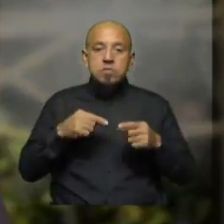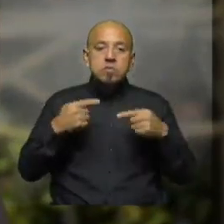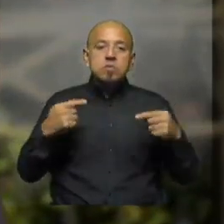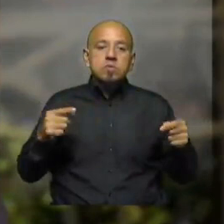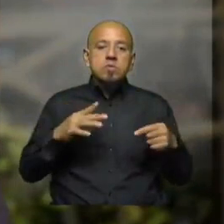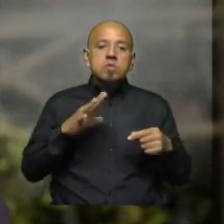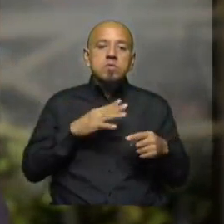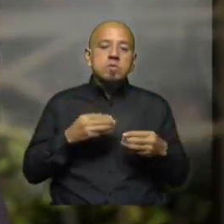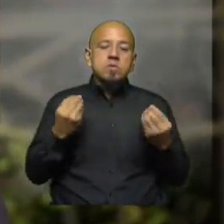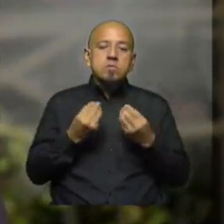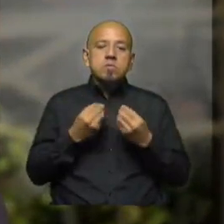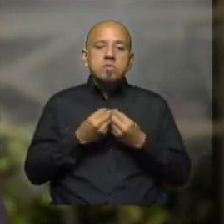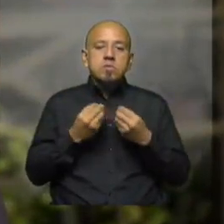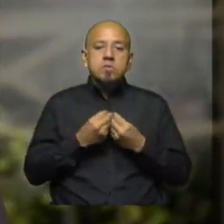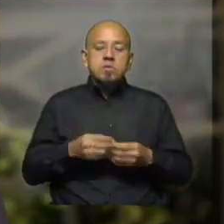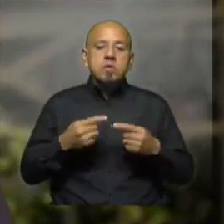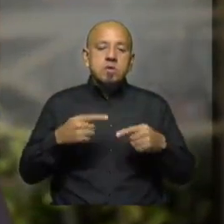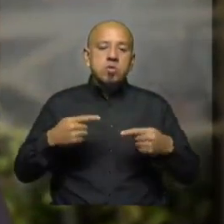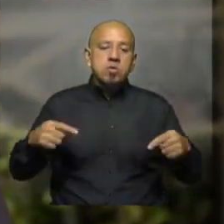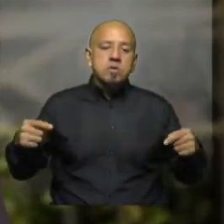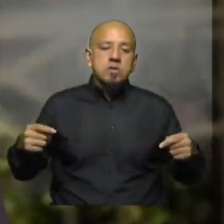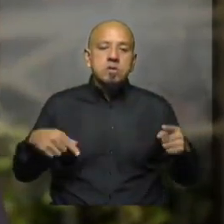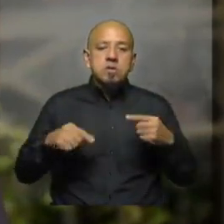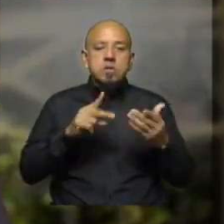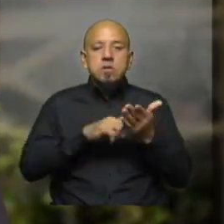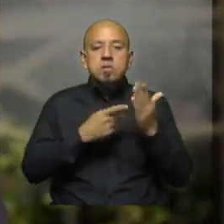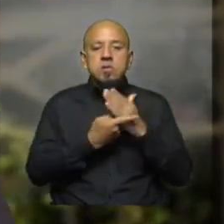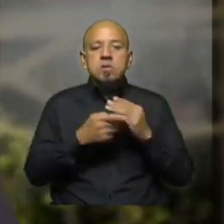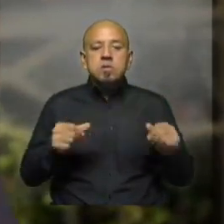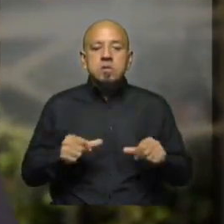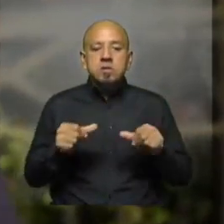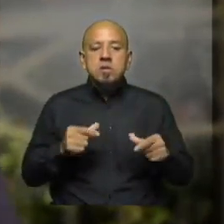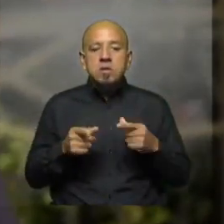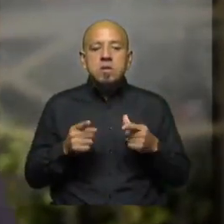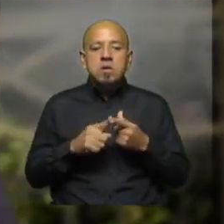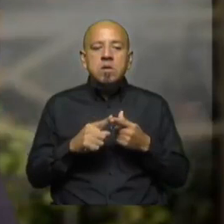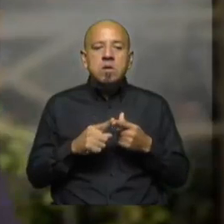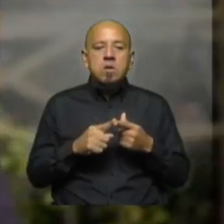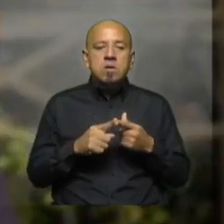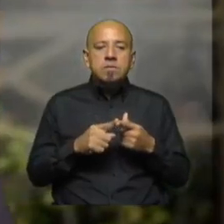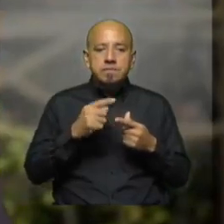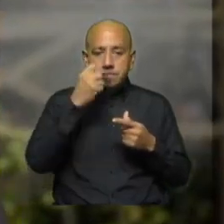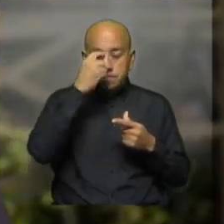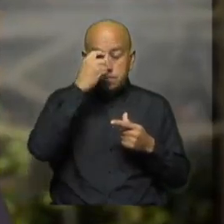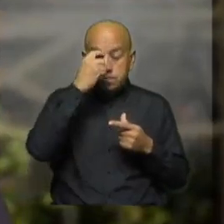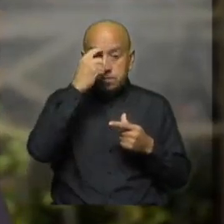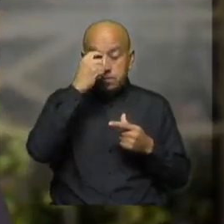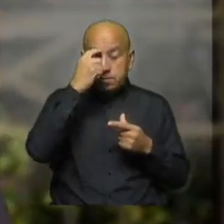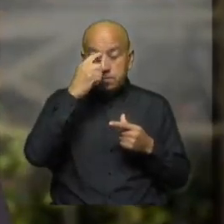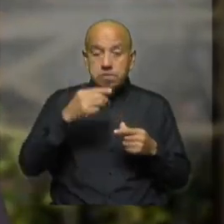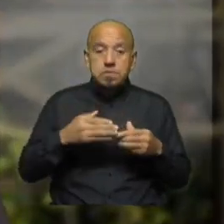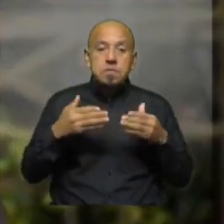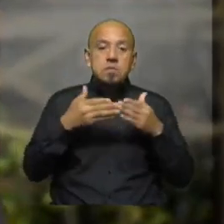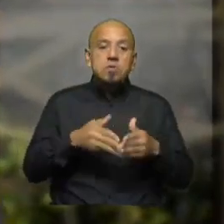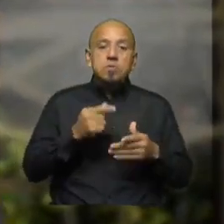un montón de obras y de proyectos que se estaban concretando. Desde el puerto de Montevideo,